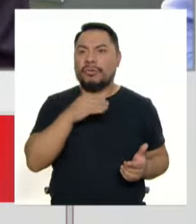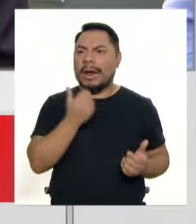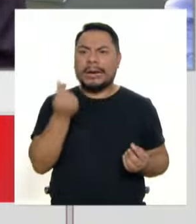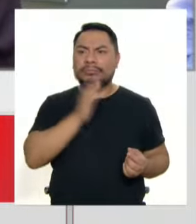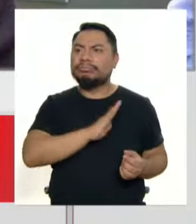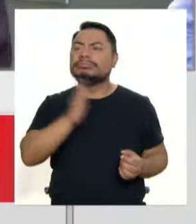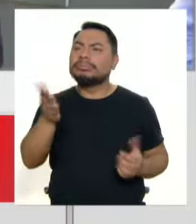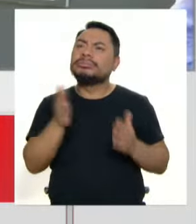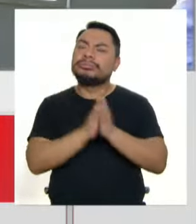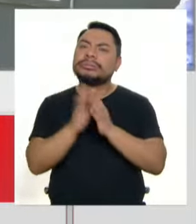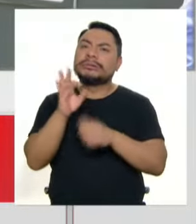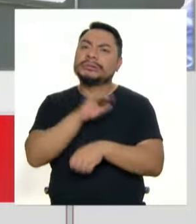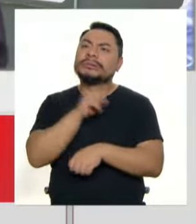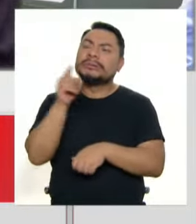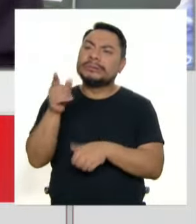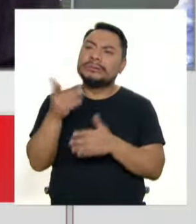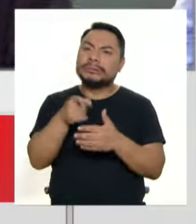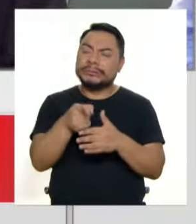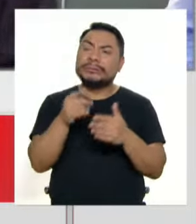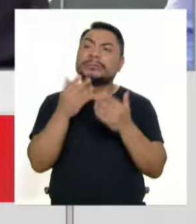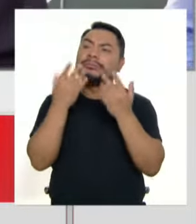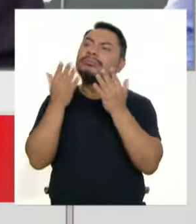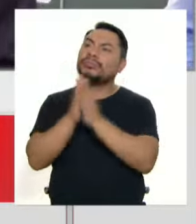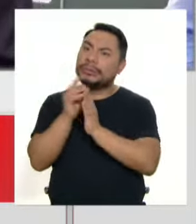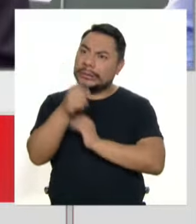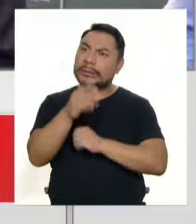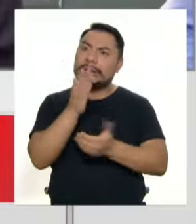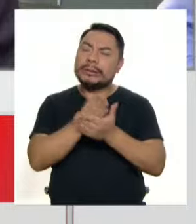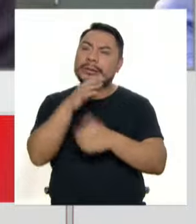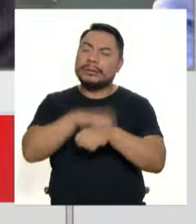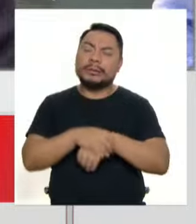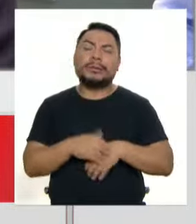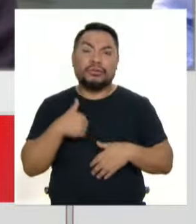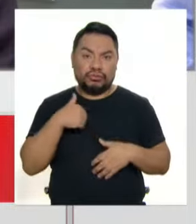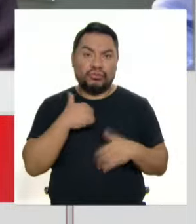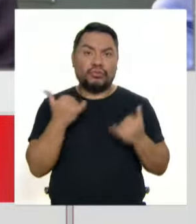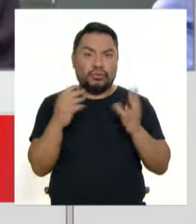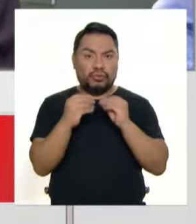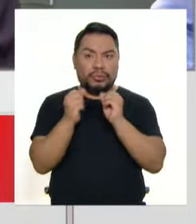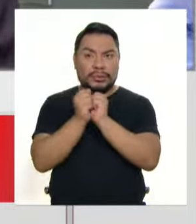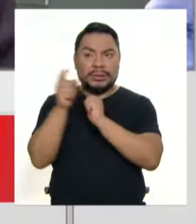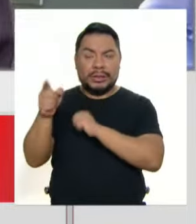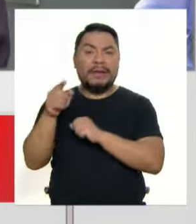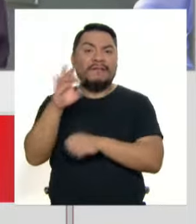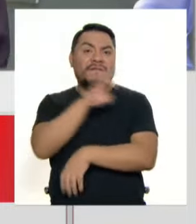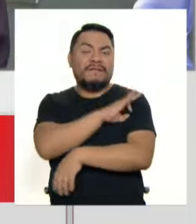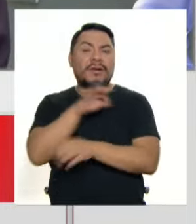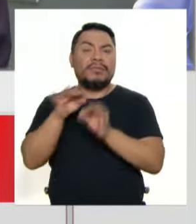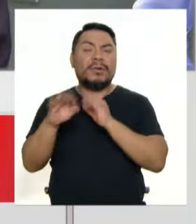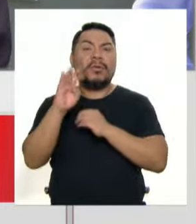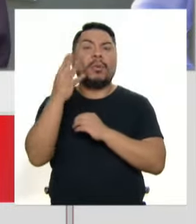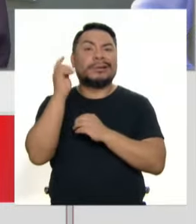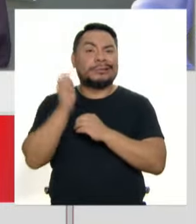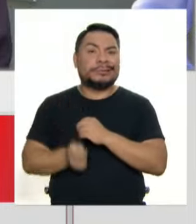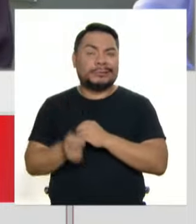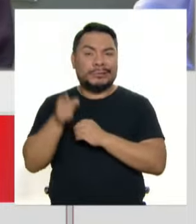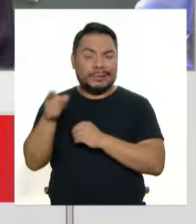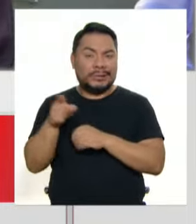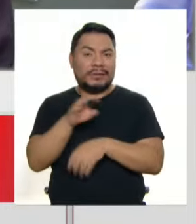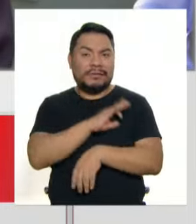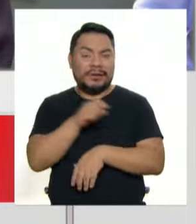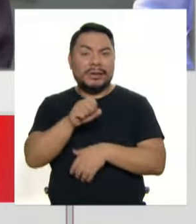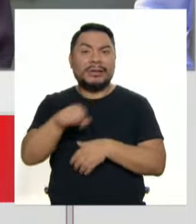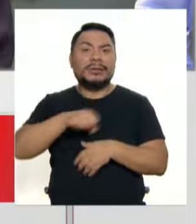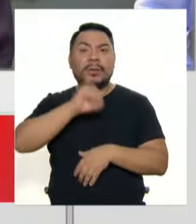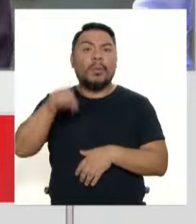habido fiscales que han sido separadas. En este caso, hemos conversado con la fiscal provincial del cuarto despacho de la Fiscalía